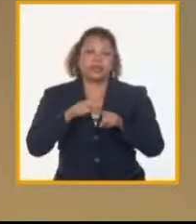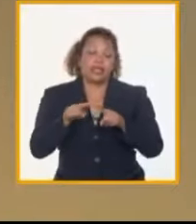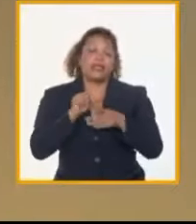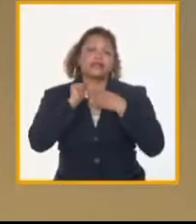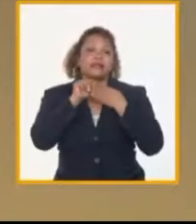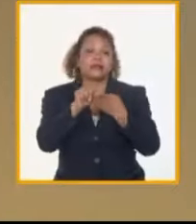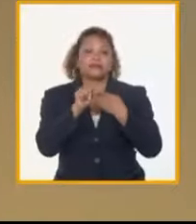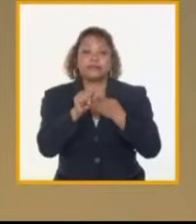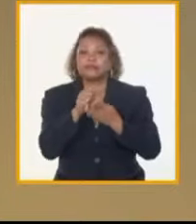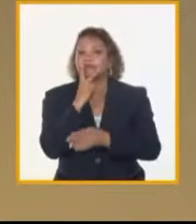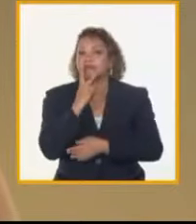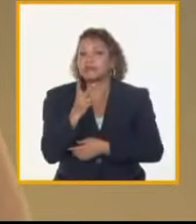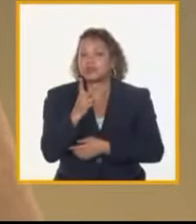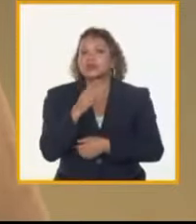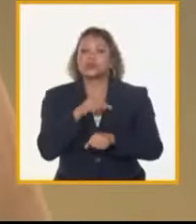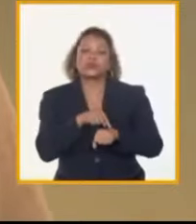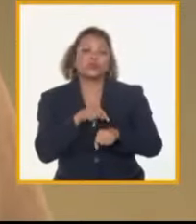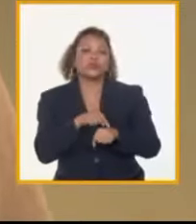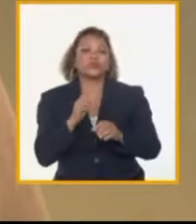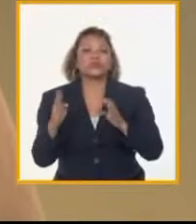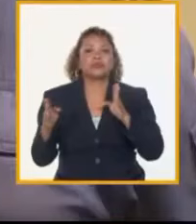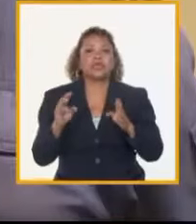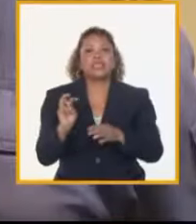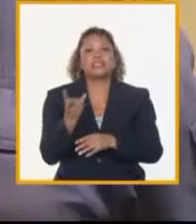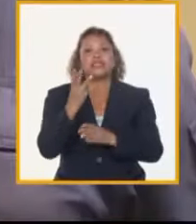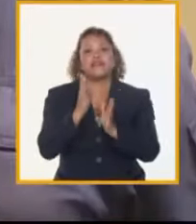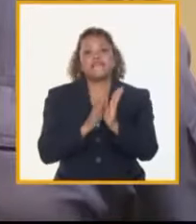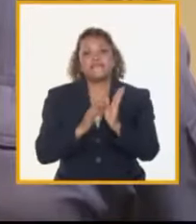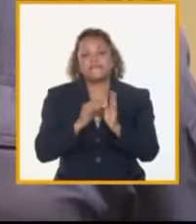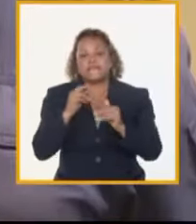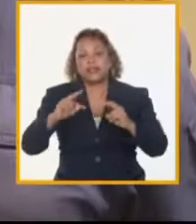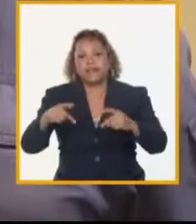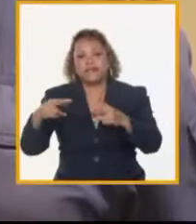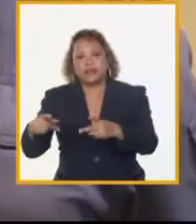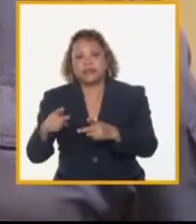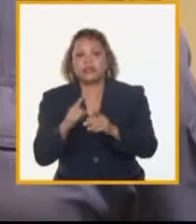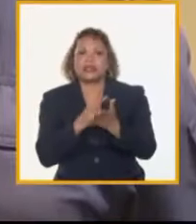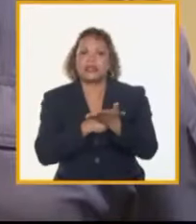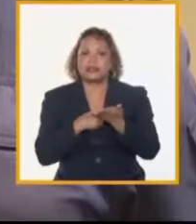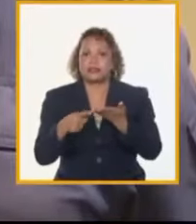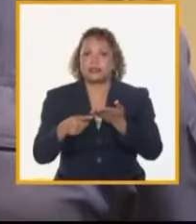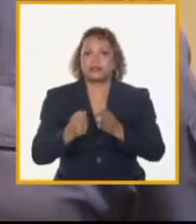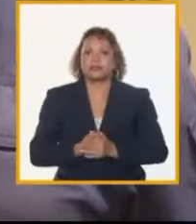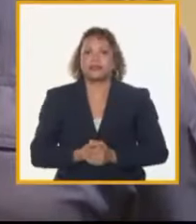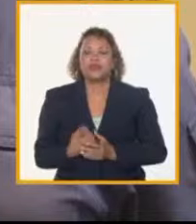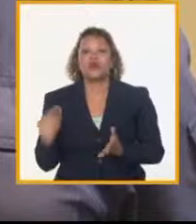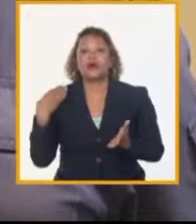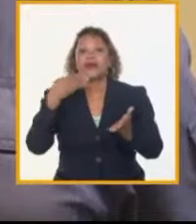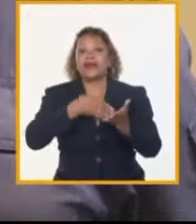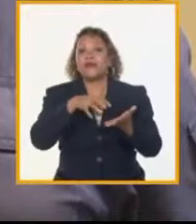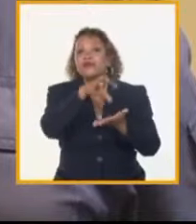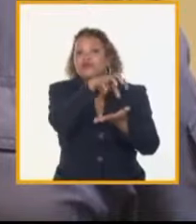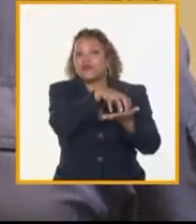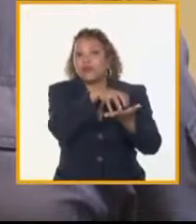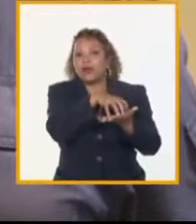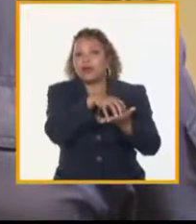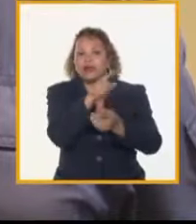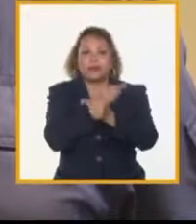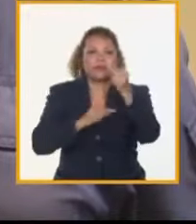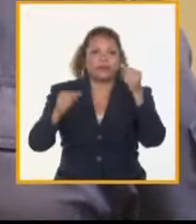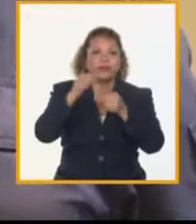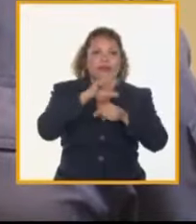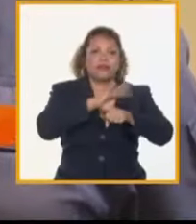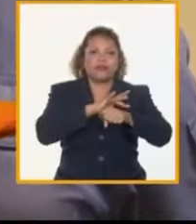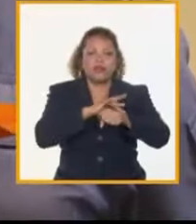servicio se da con una frecuencia de 3 veces por semana. Cuando llegamos a la ciudad repartimos primero las hemodiálisis, que son los priorizados. Y ya los